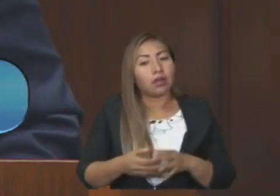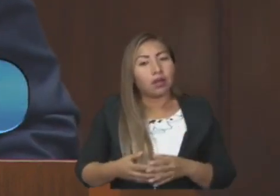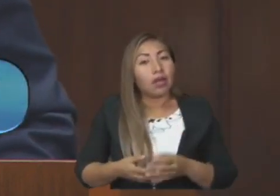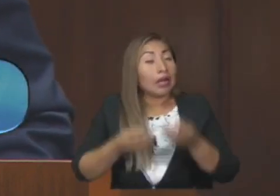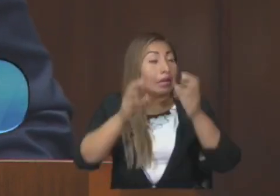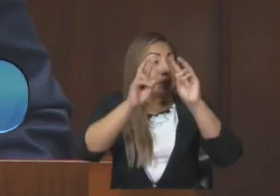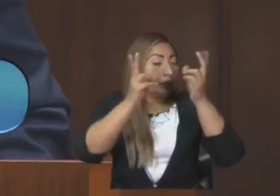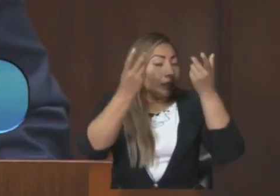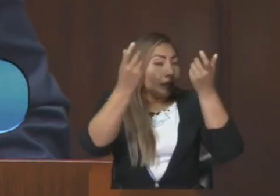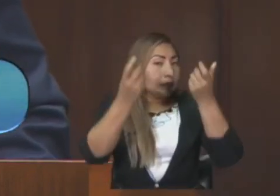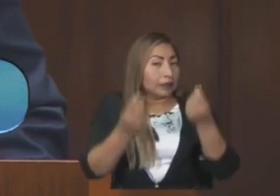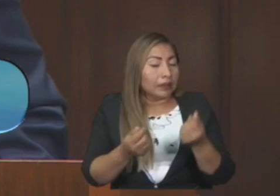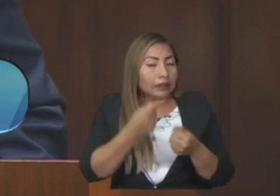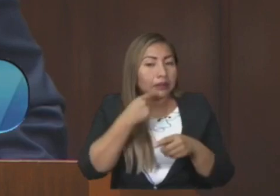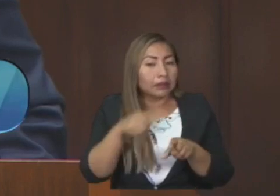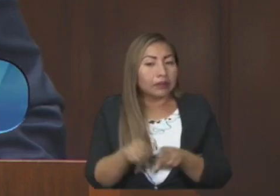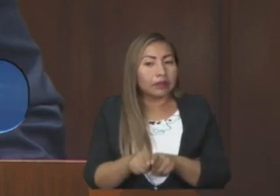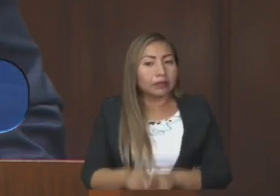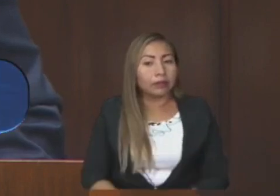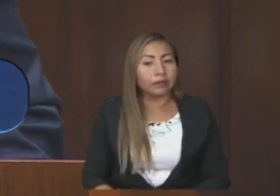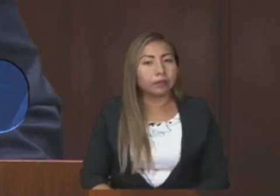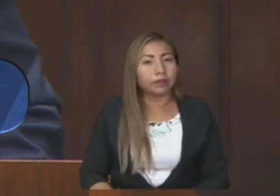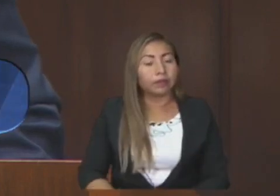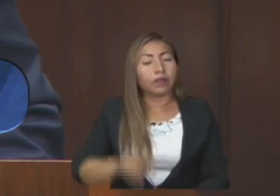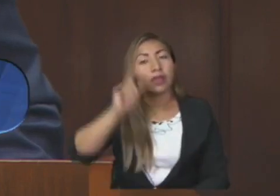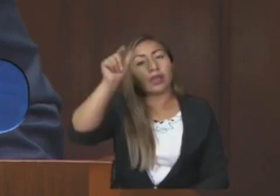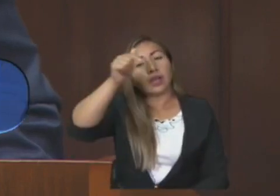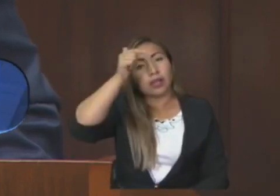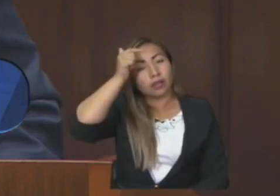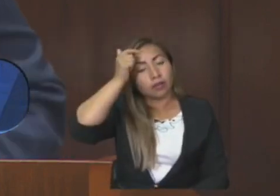financieros. El Gobierno Nacional.